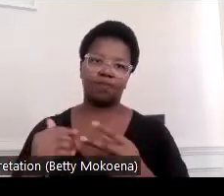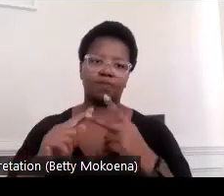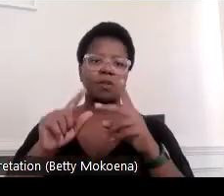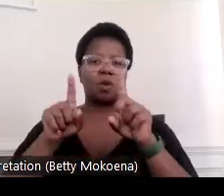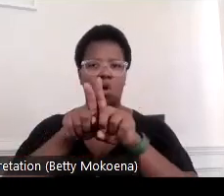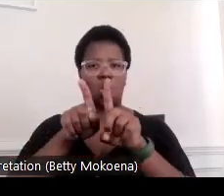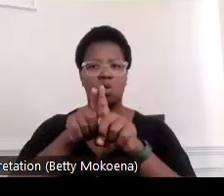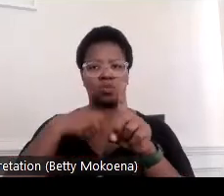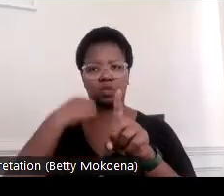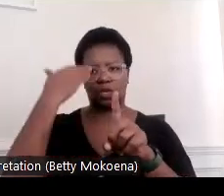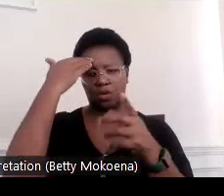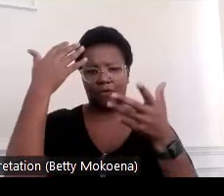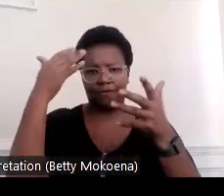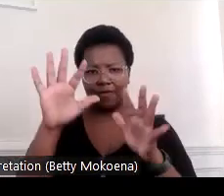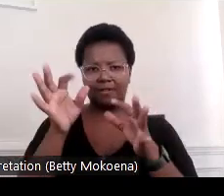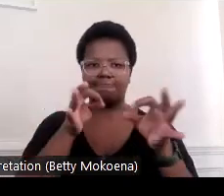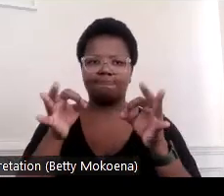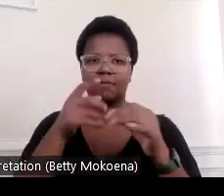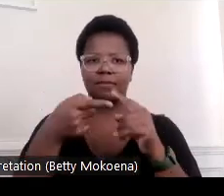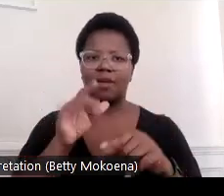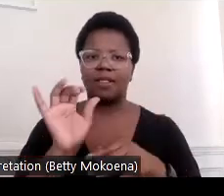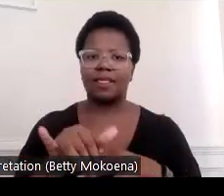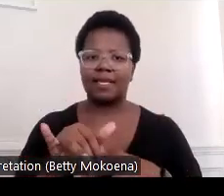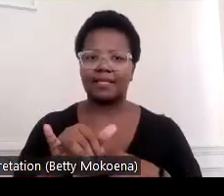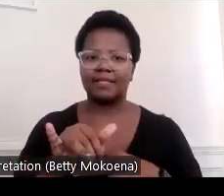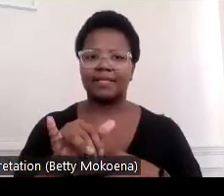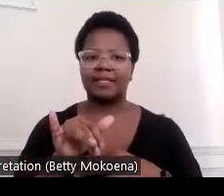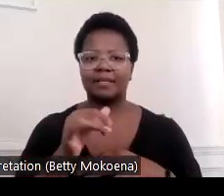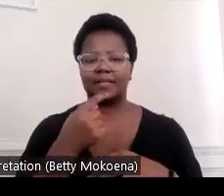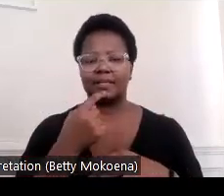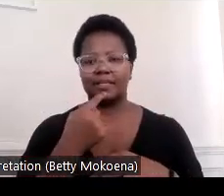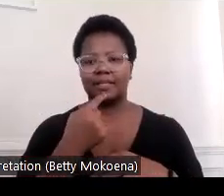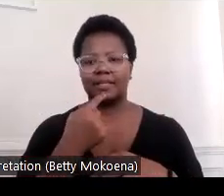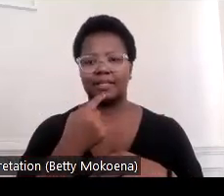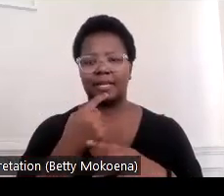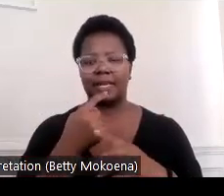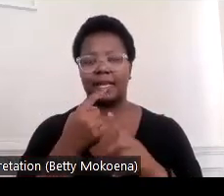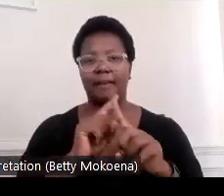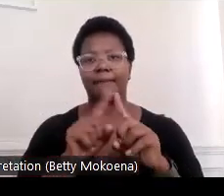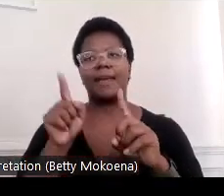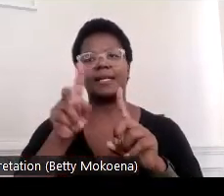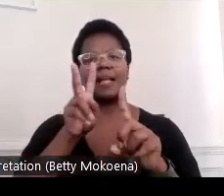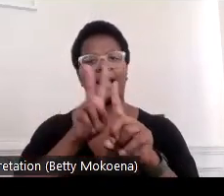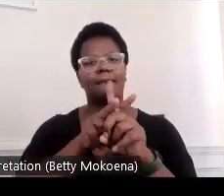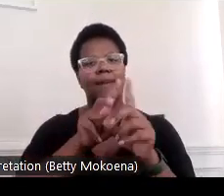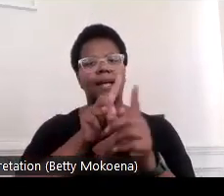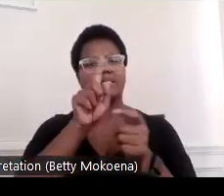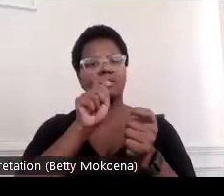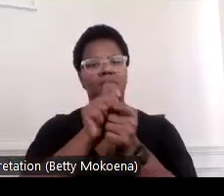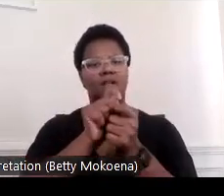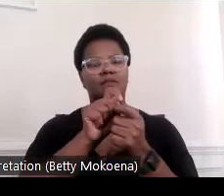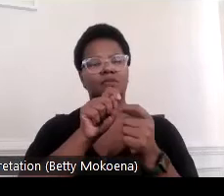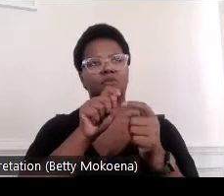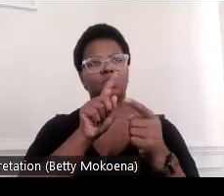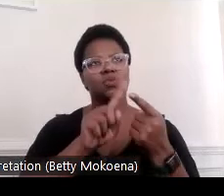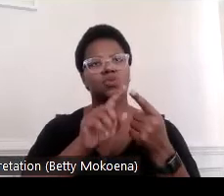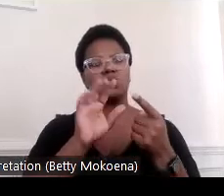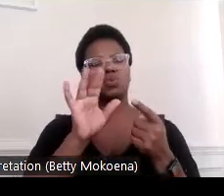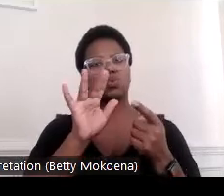el cuidado que necesitan y eso enseguidas sino también pero también pero se aplica